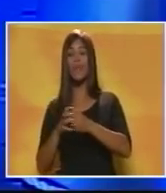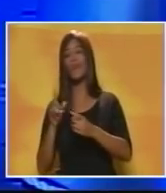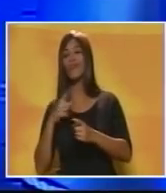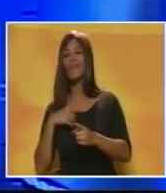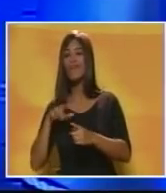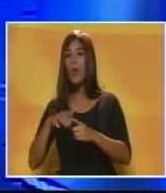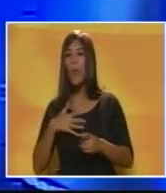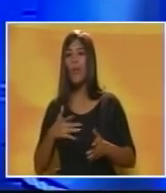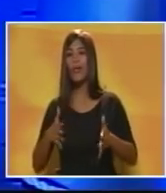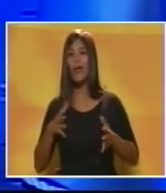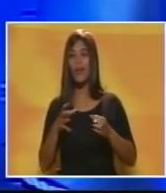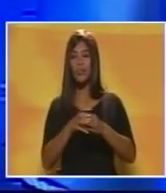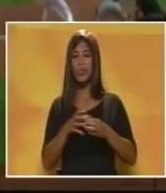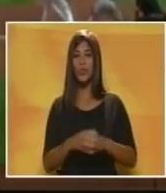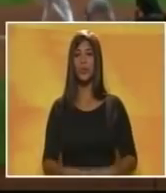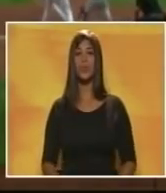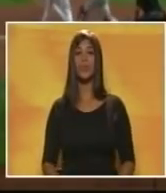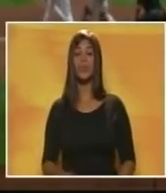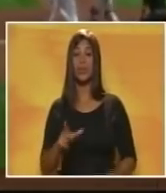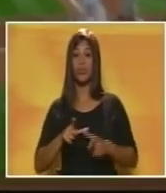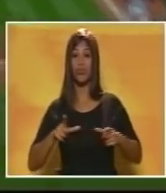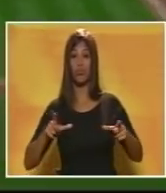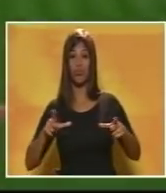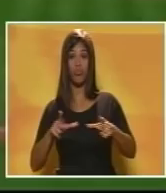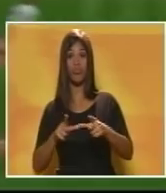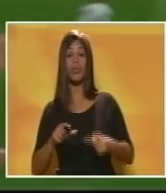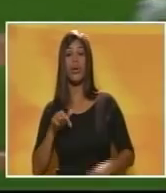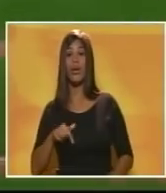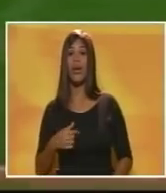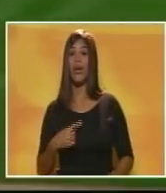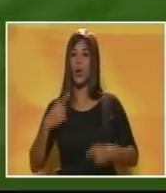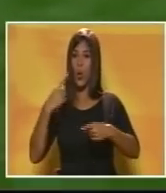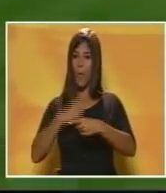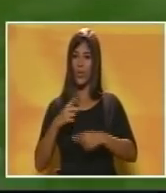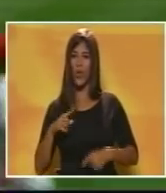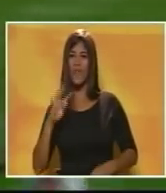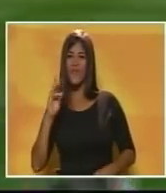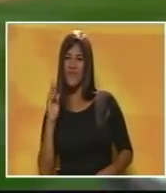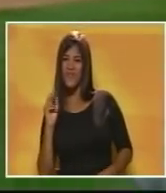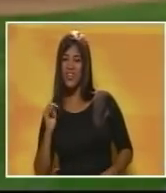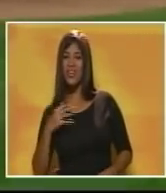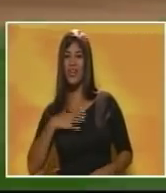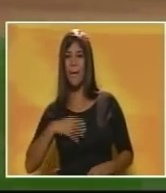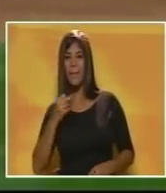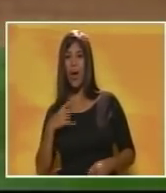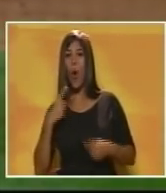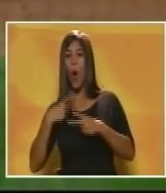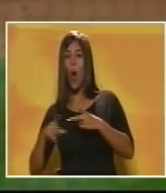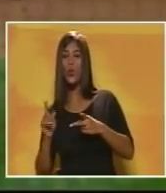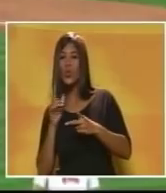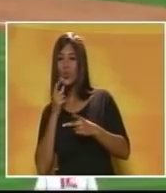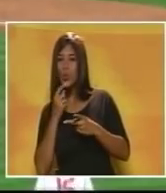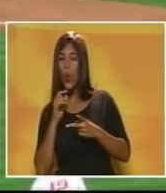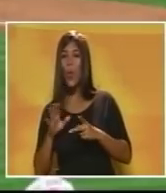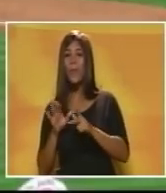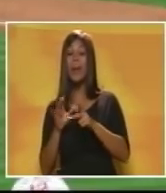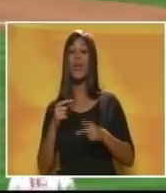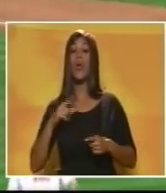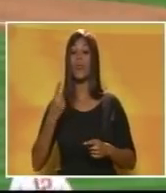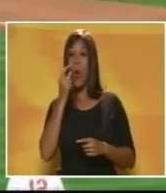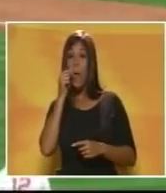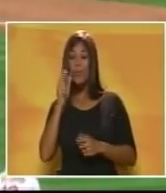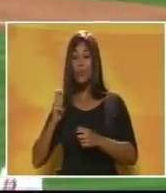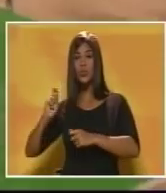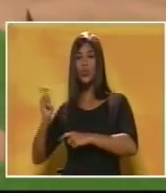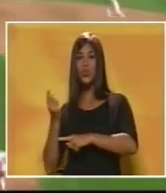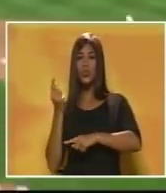para el triunfo de su equipo. Nos vamos al Busch Stadium, Phillies ante Cardenales, 5º episodio, y Odubel Herrera que abre la pizarra a favor de